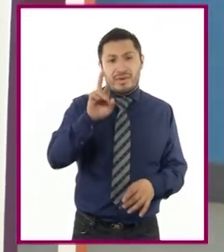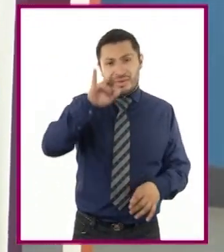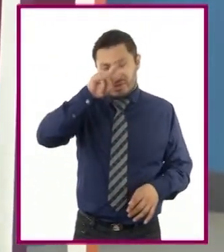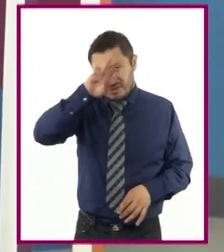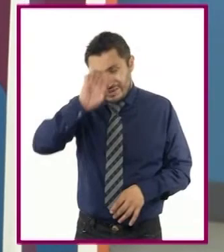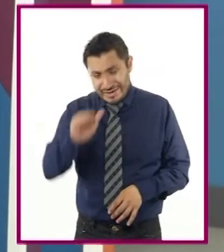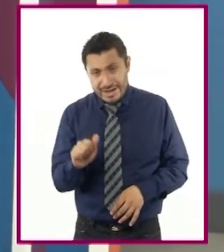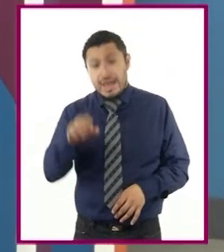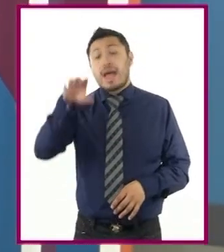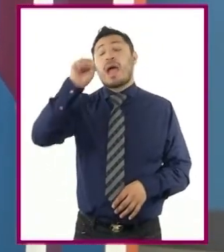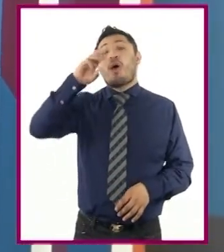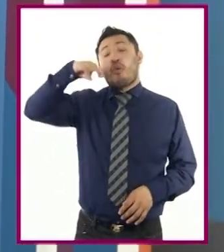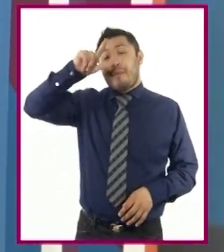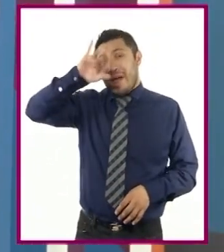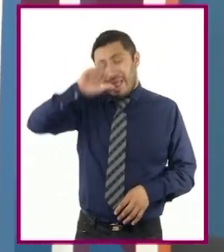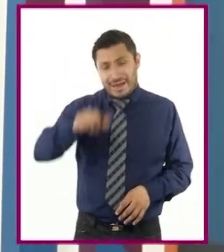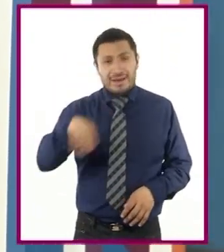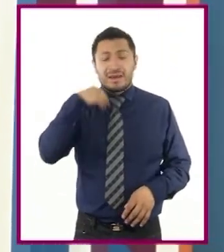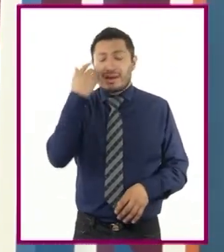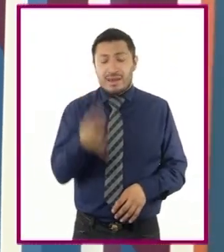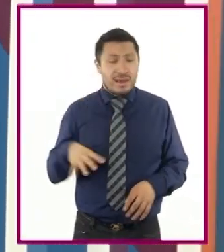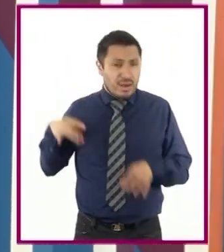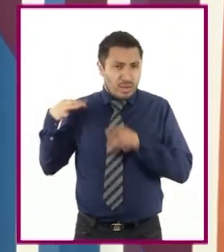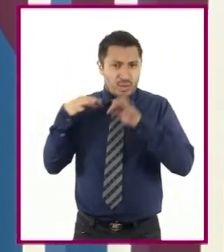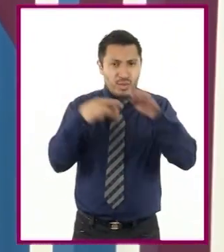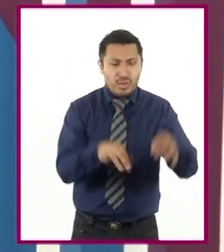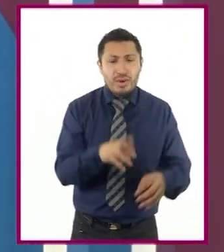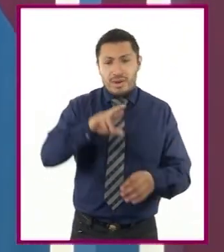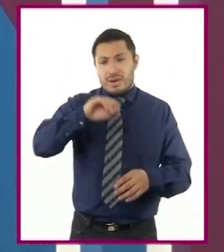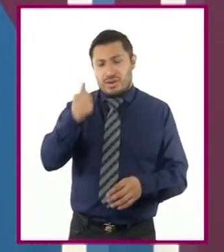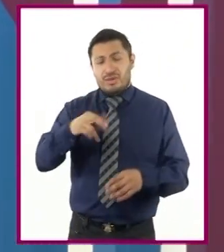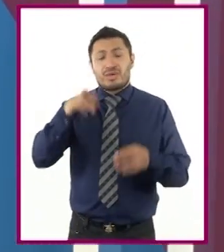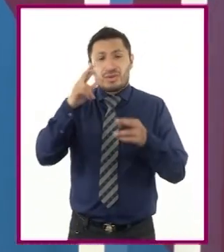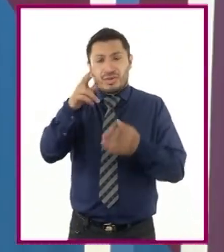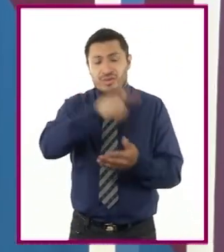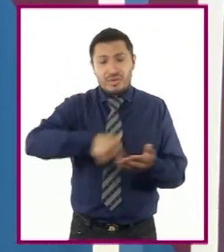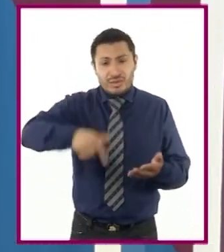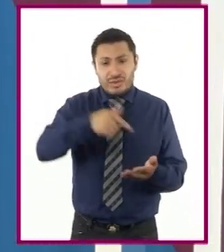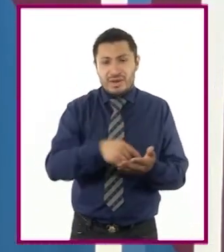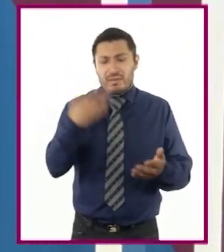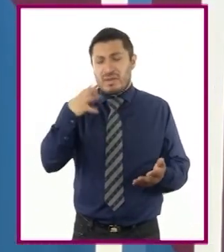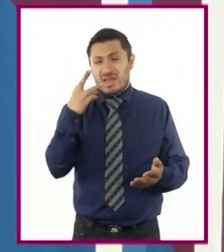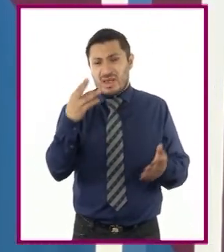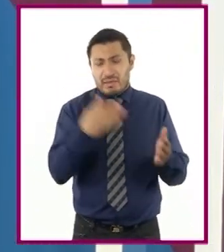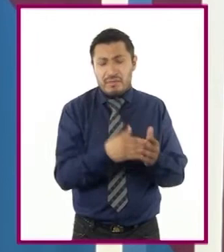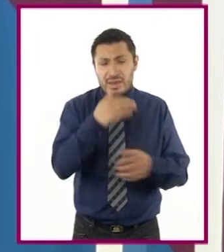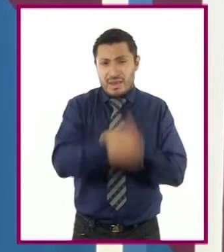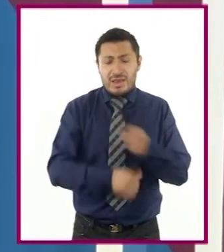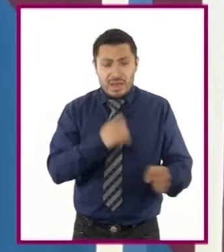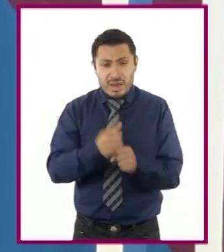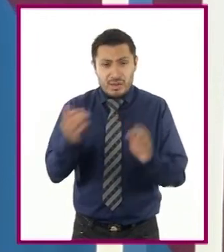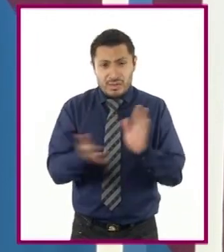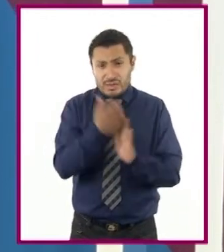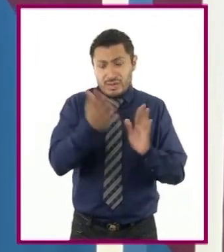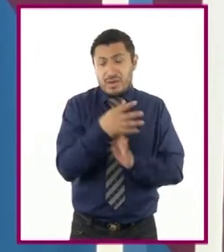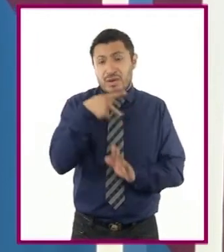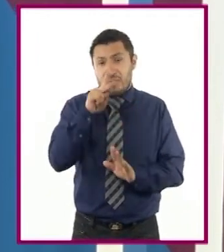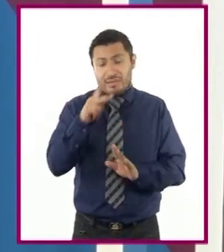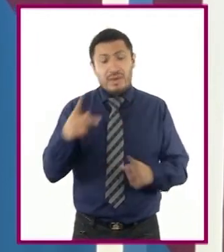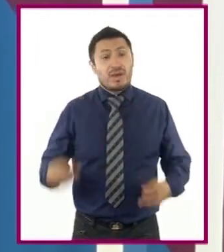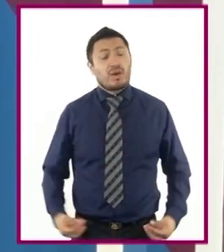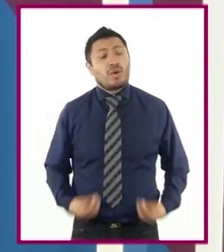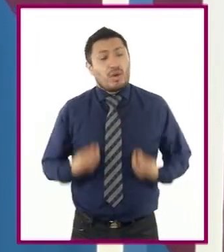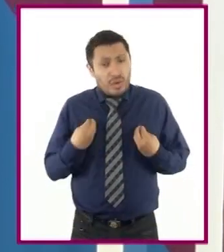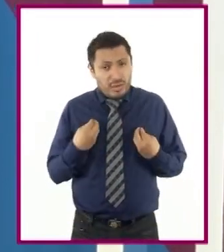Somalia, intentaron conquistar el reino de Abisinia, que tenía alrededor de 3.000 años de haber sido fundado. Pero sus habitantes lucharon